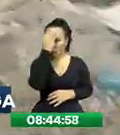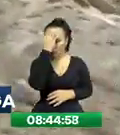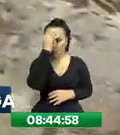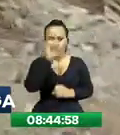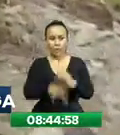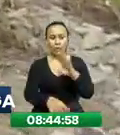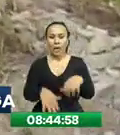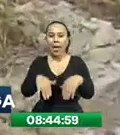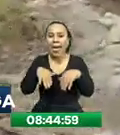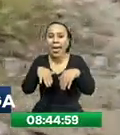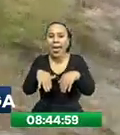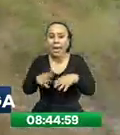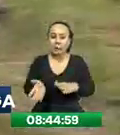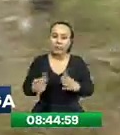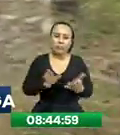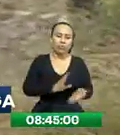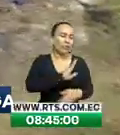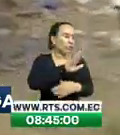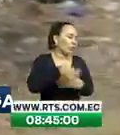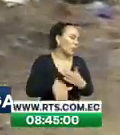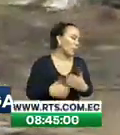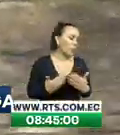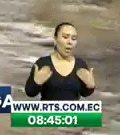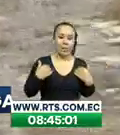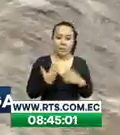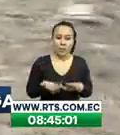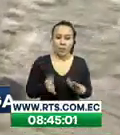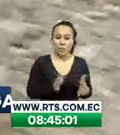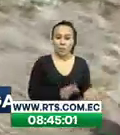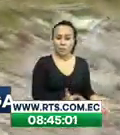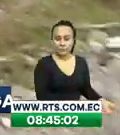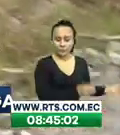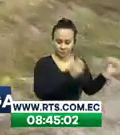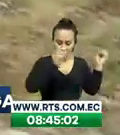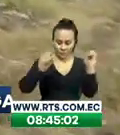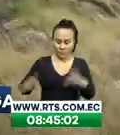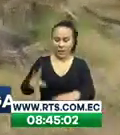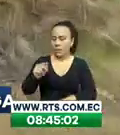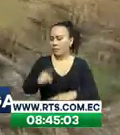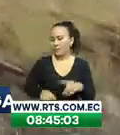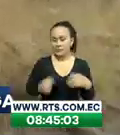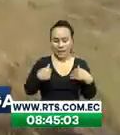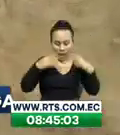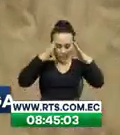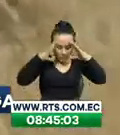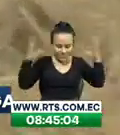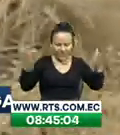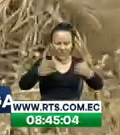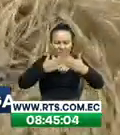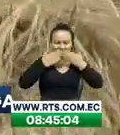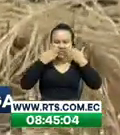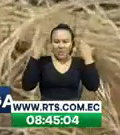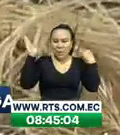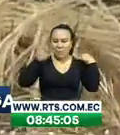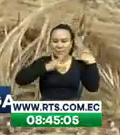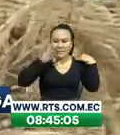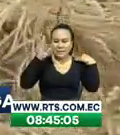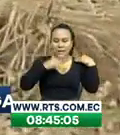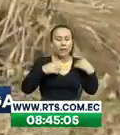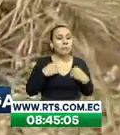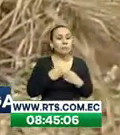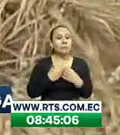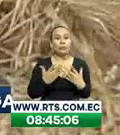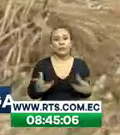perro muerto, todo animal vienen a tirar aquí, como que esto es de... Ya no se soporta el mal olor es insoportable